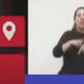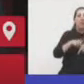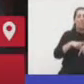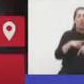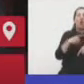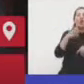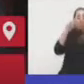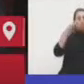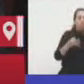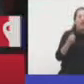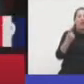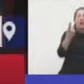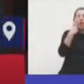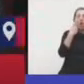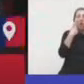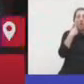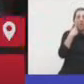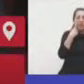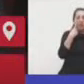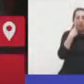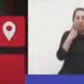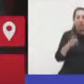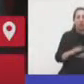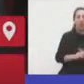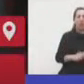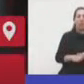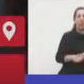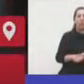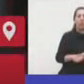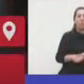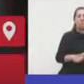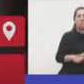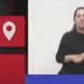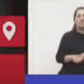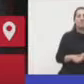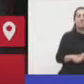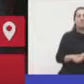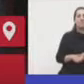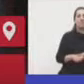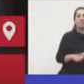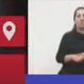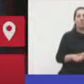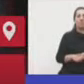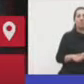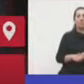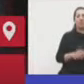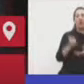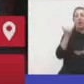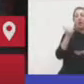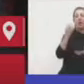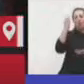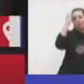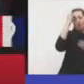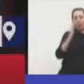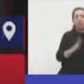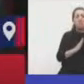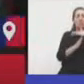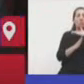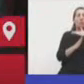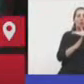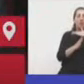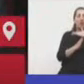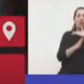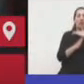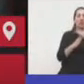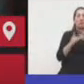estos últimos años, no han podido romper esos dos bastiones tan importantes que tenemos, que es los medios independientes y la Corte Suprema Independiente. Le agrego